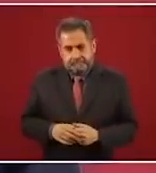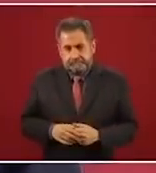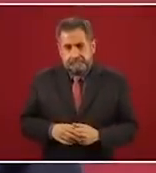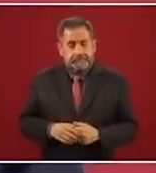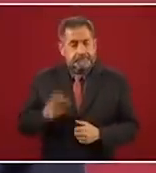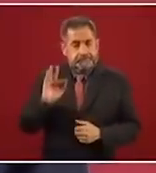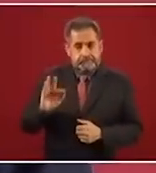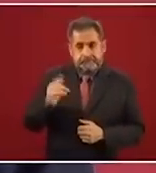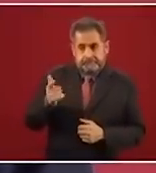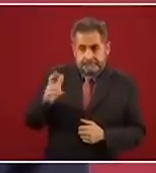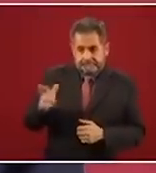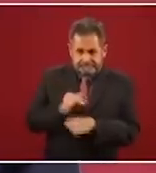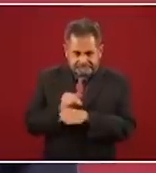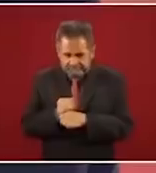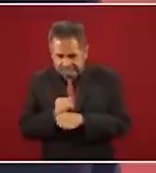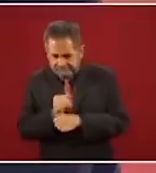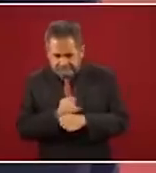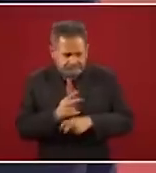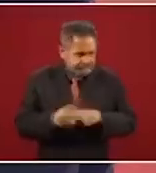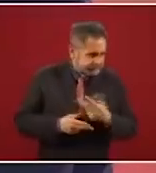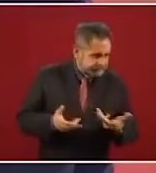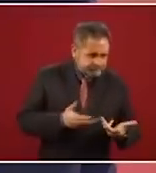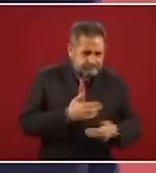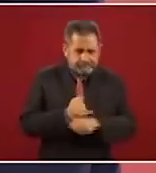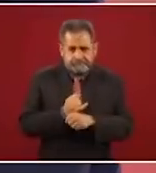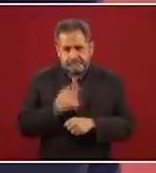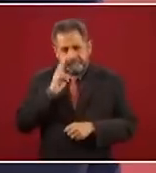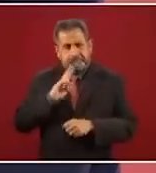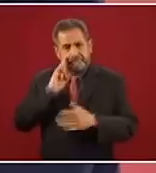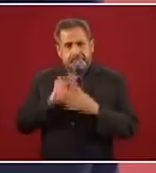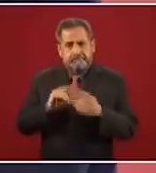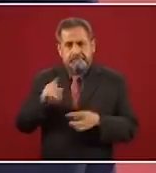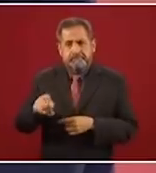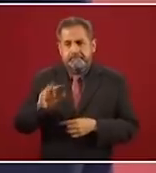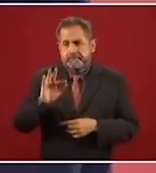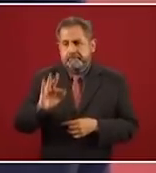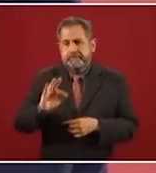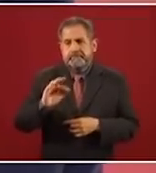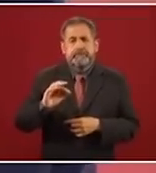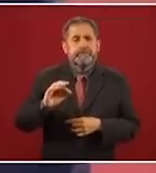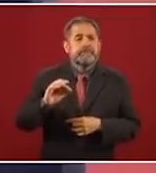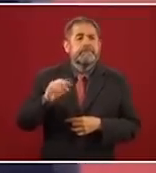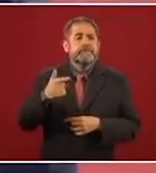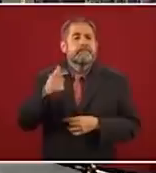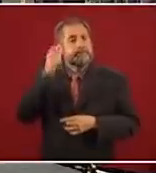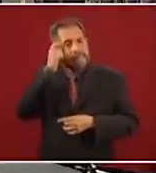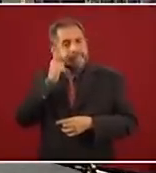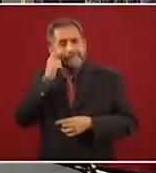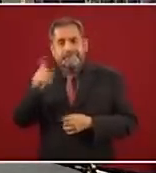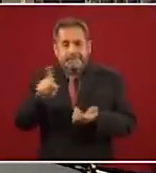la fiscalía está haciendo la investigación, en este caso la fiscalía de Guerrero.